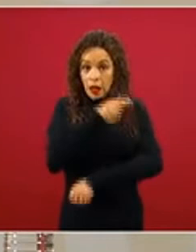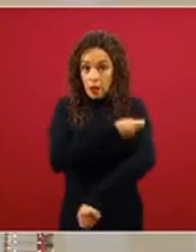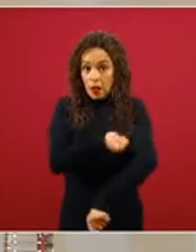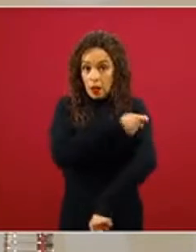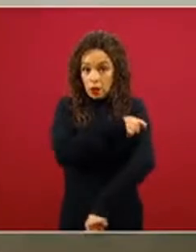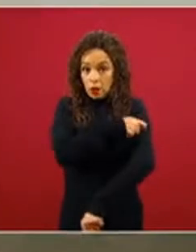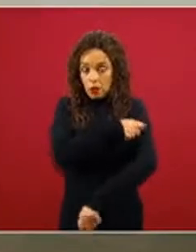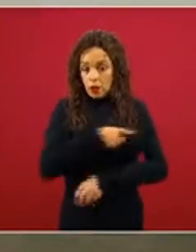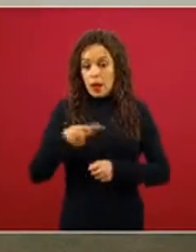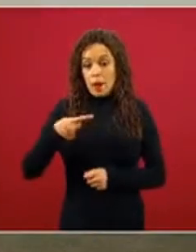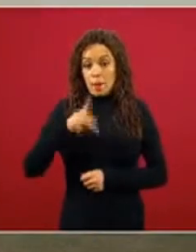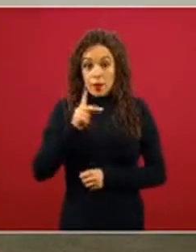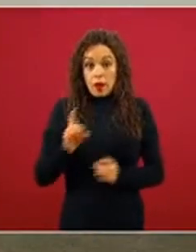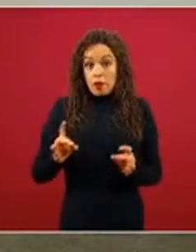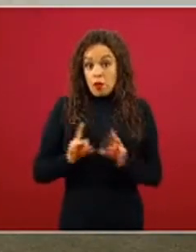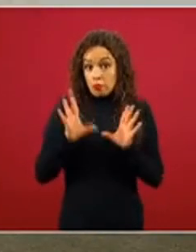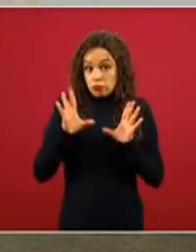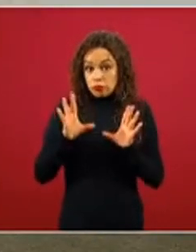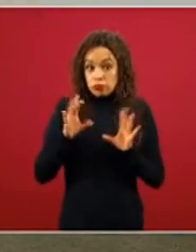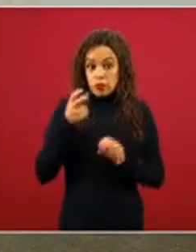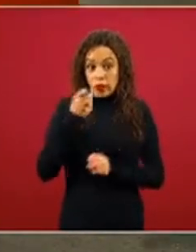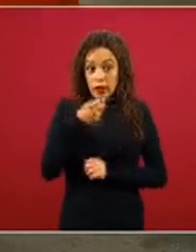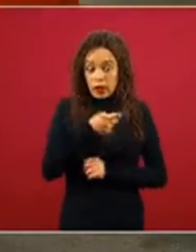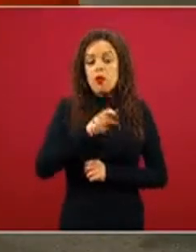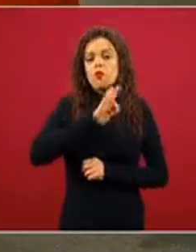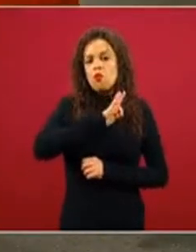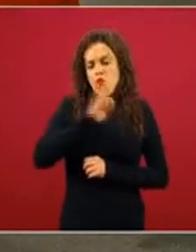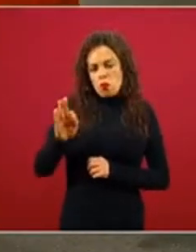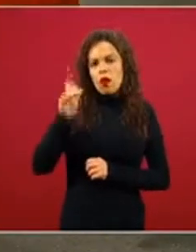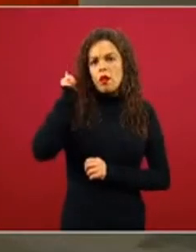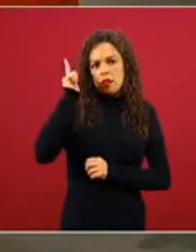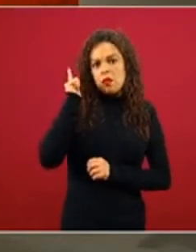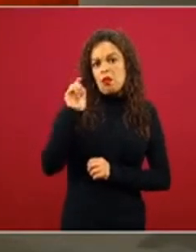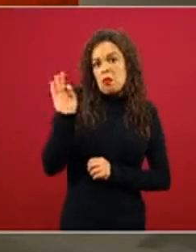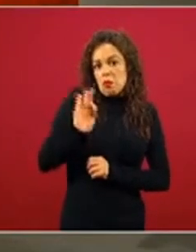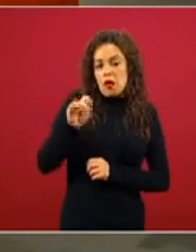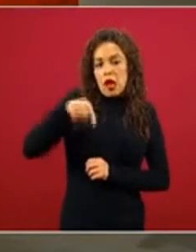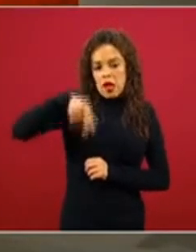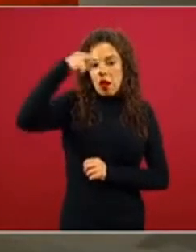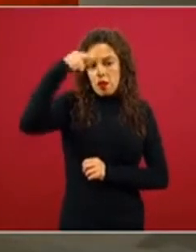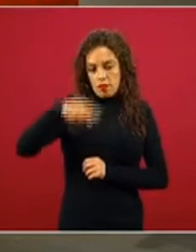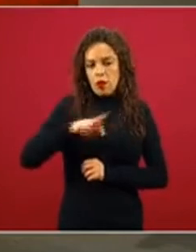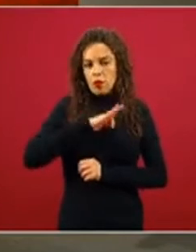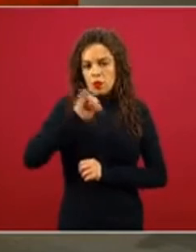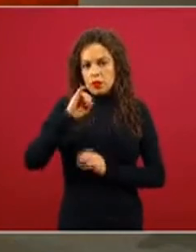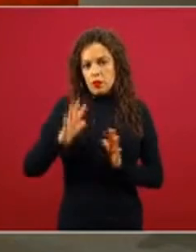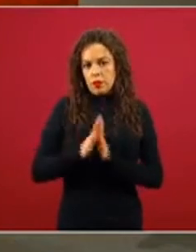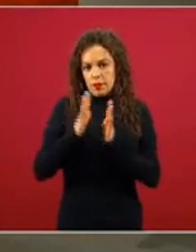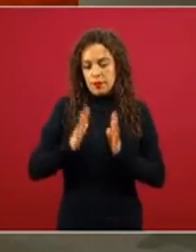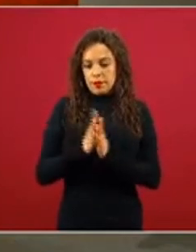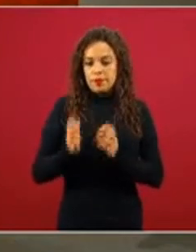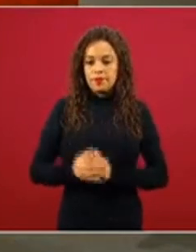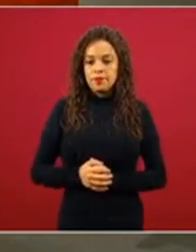relevante, podría ser que México lo haga. Muchas gracias. Nos queda una pregunta muy chiquita,